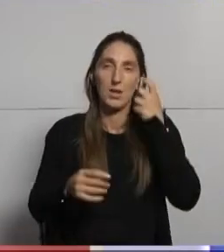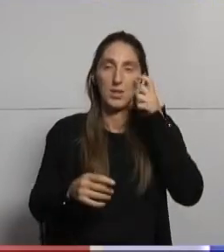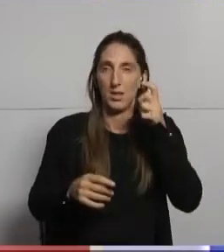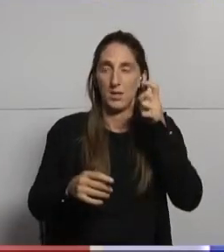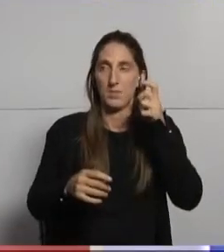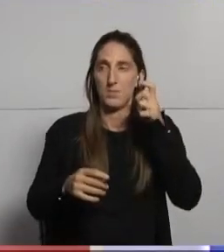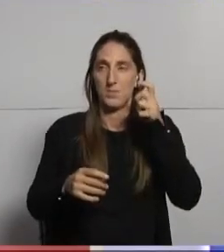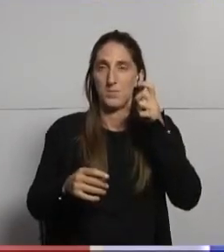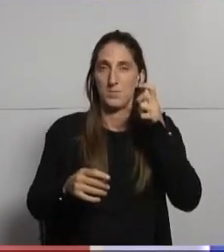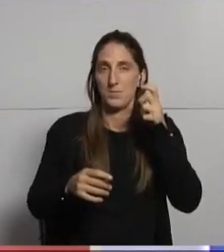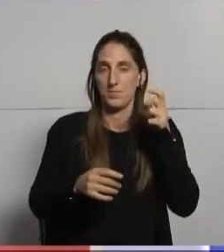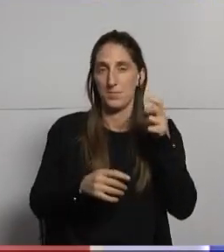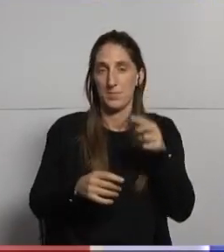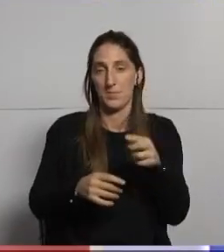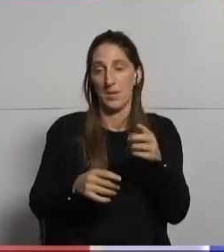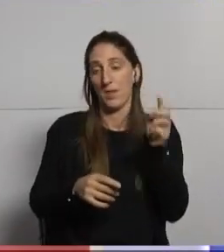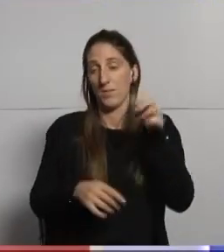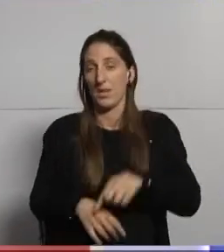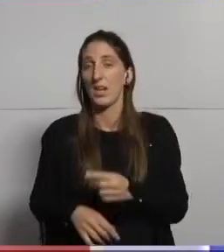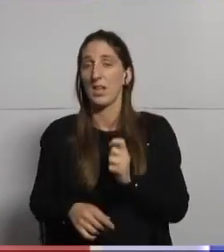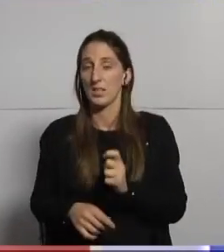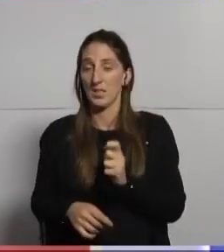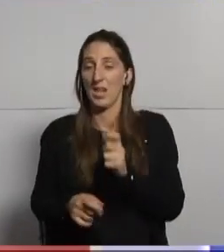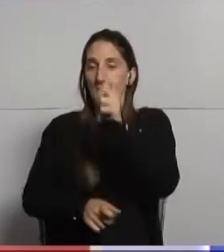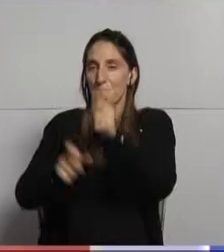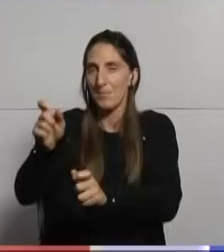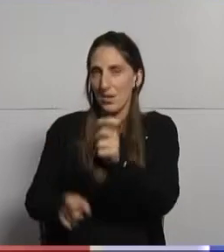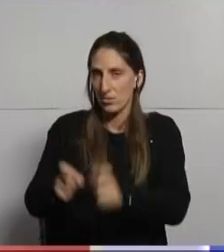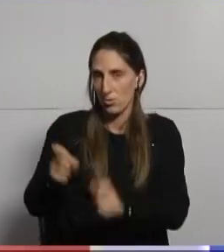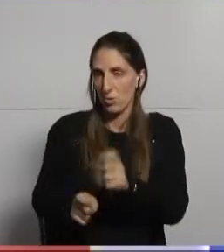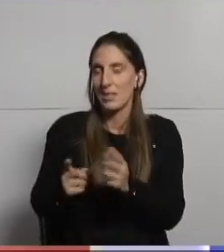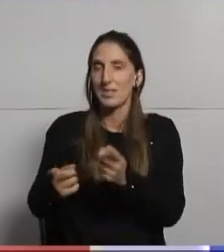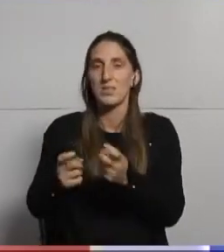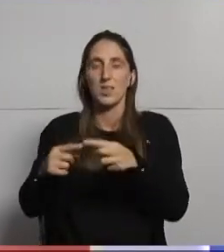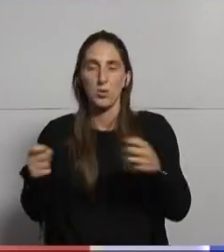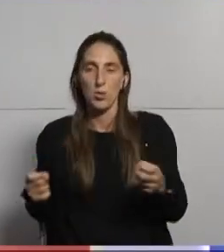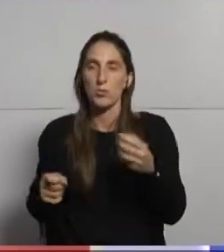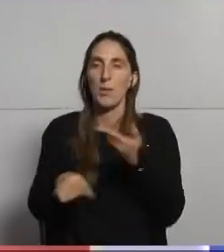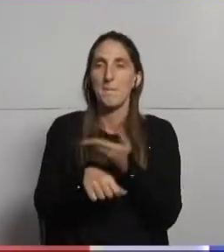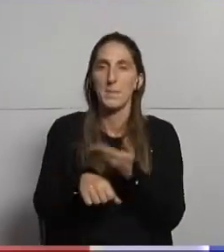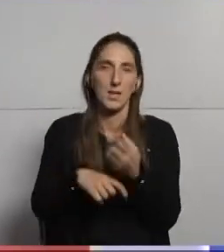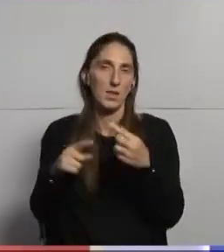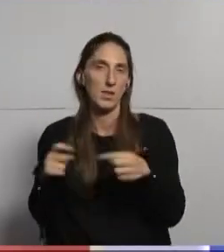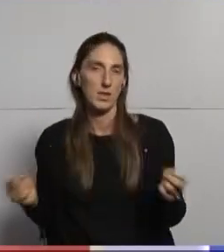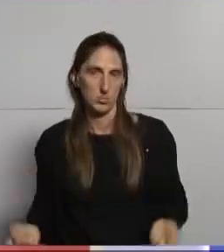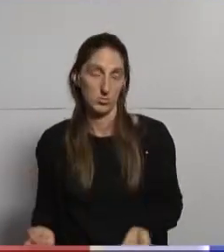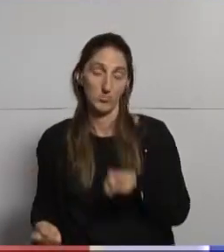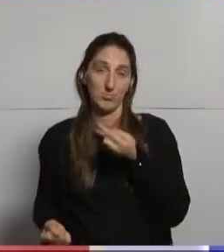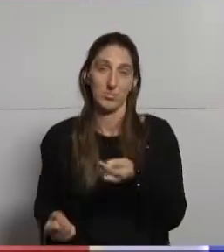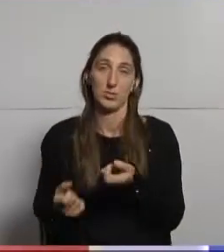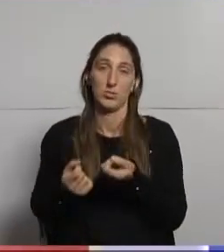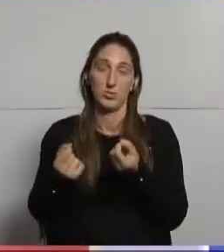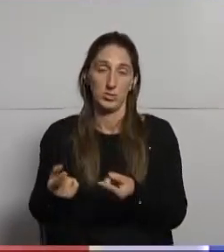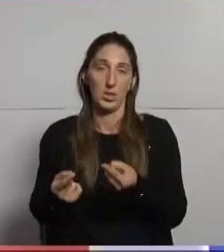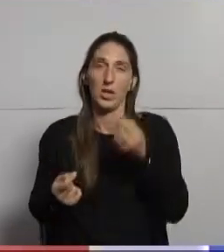viendo parte efectivamente de los ciudadanos, a partir de sus inquietudes, sus necesidades, sus demandas, y eso va generando